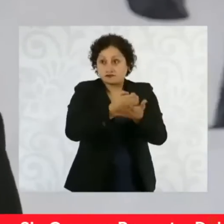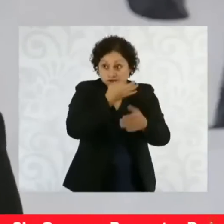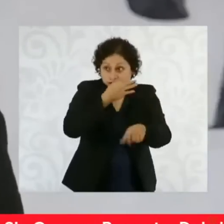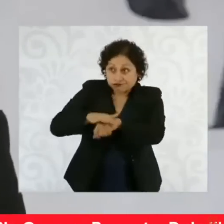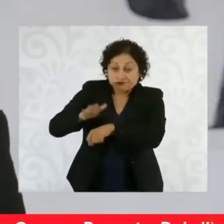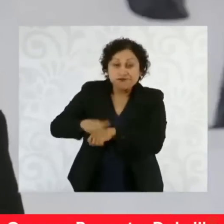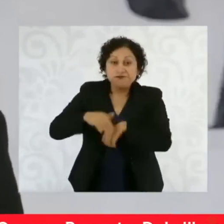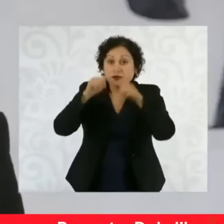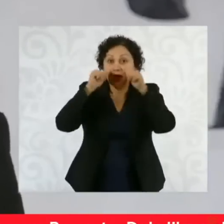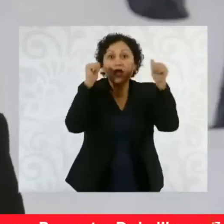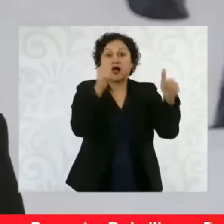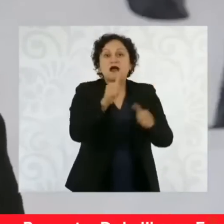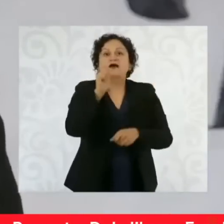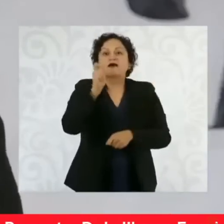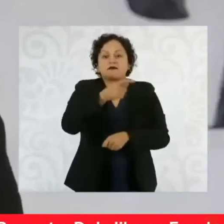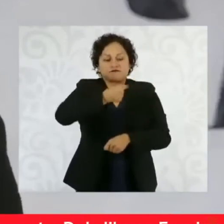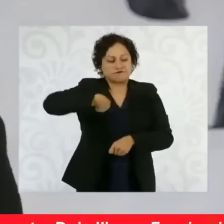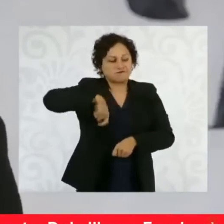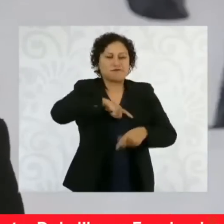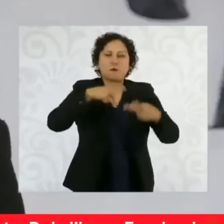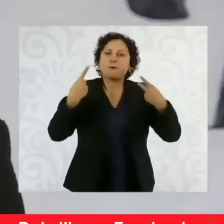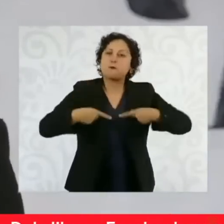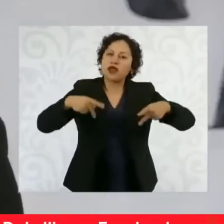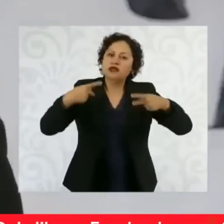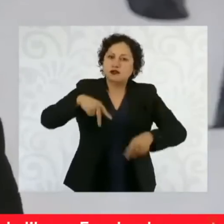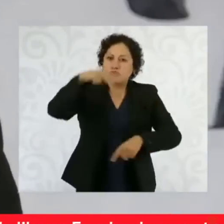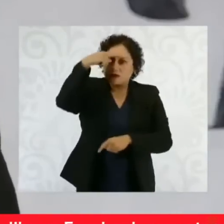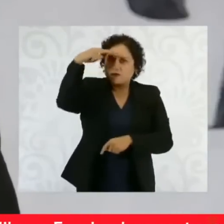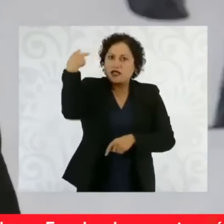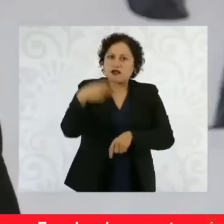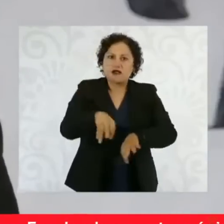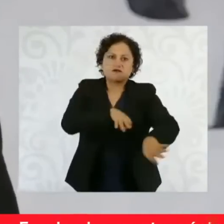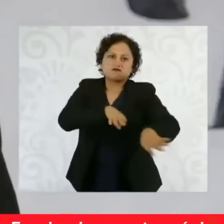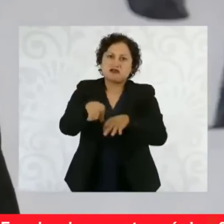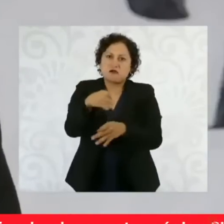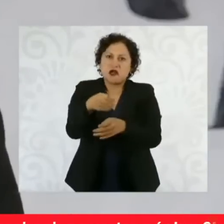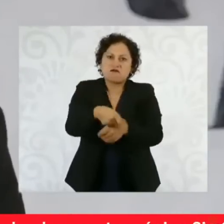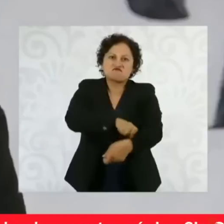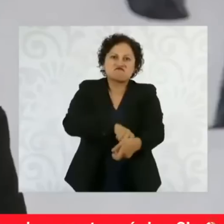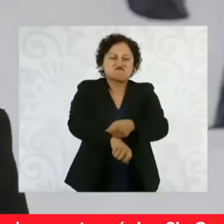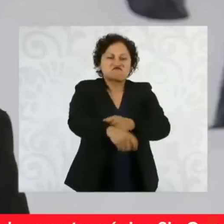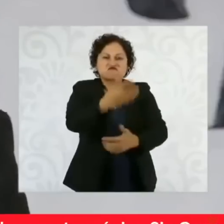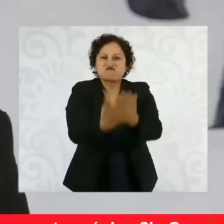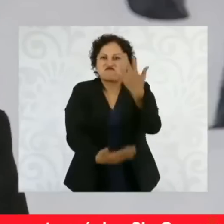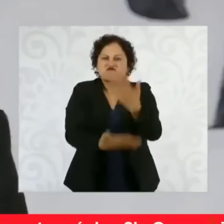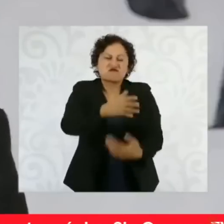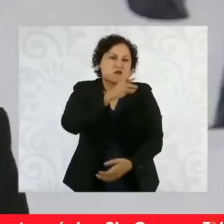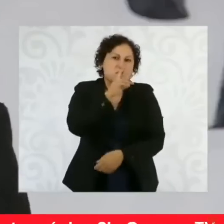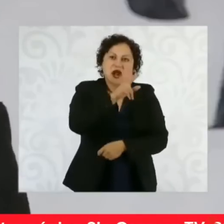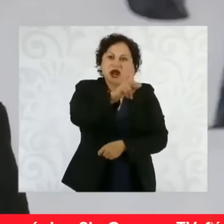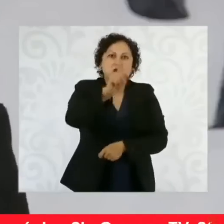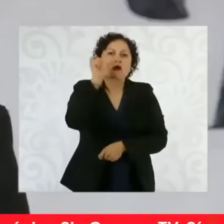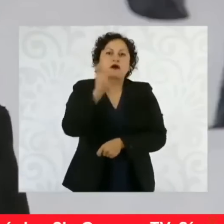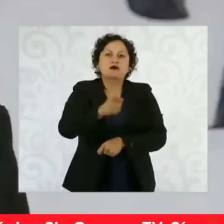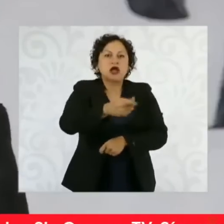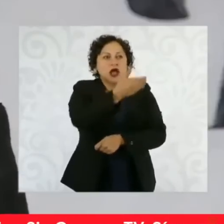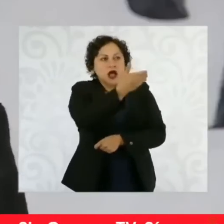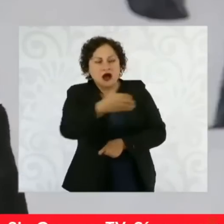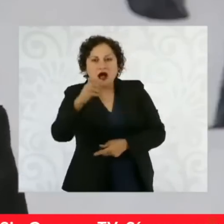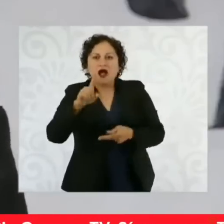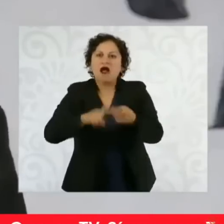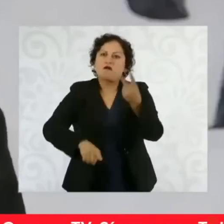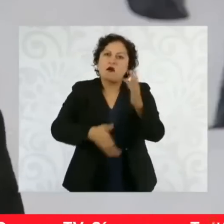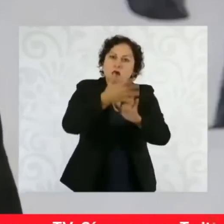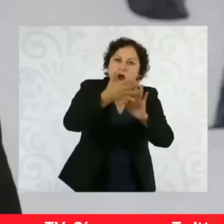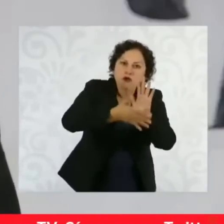mexicanos somos de los mejores trabajadores del mundo, en el campo, en la construcción, en los servicios, en